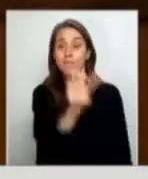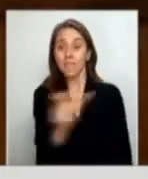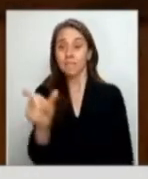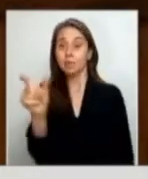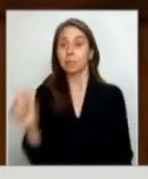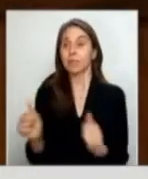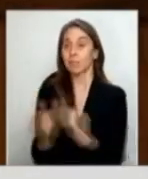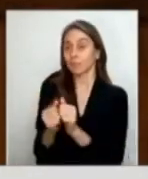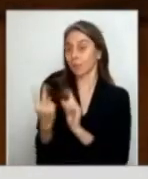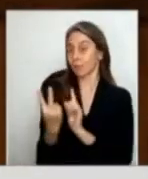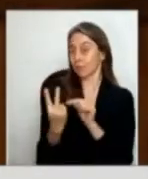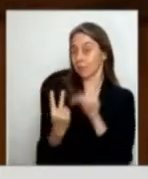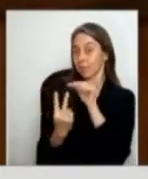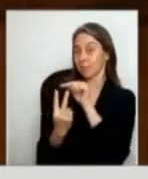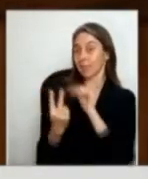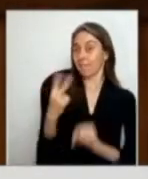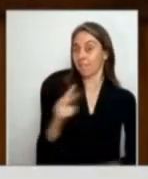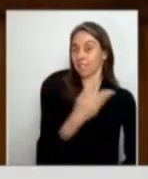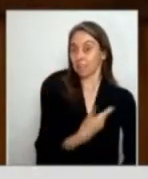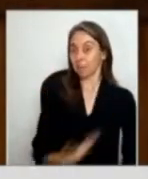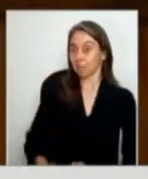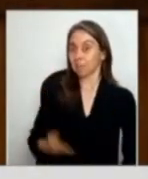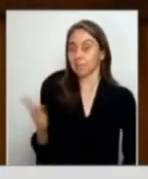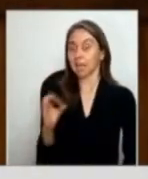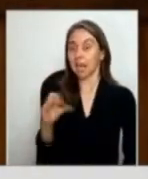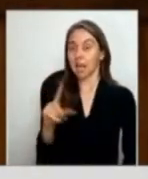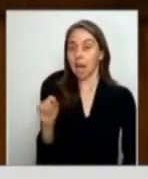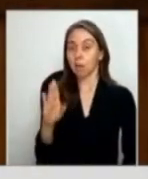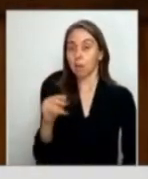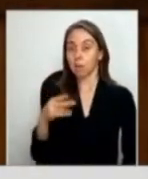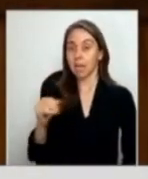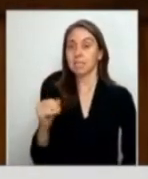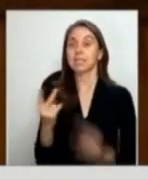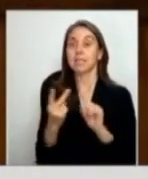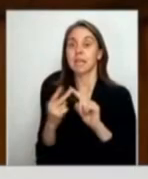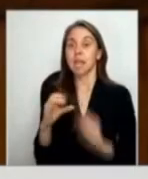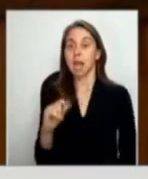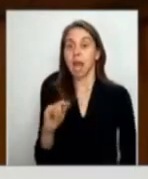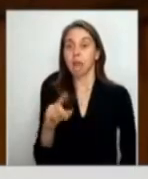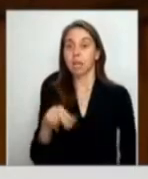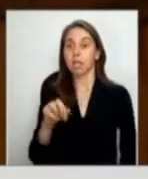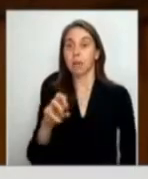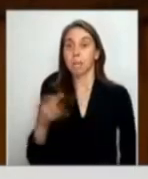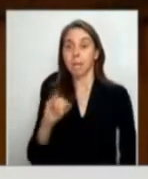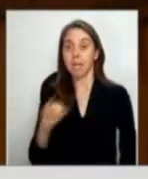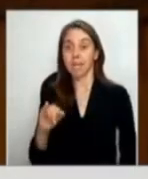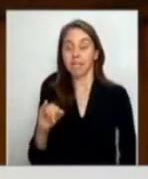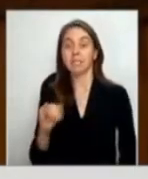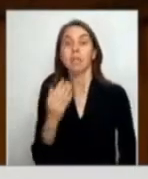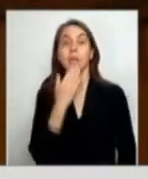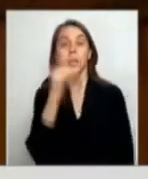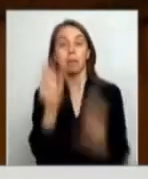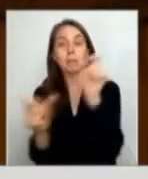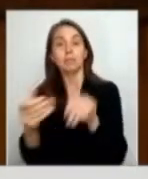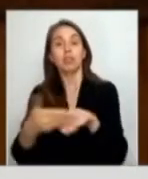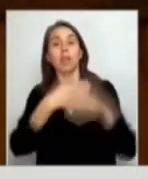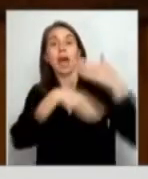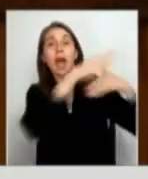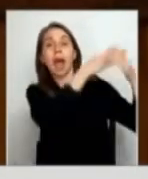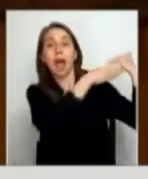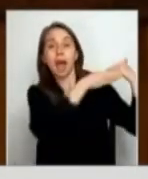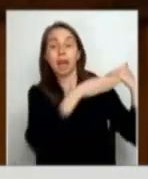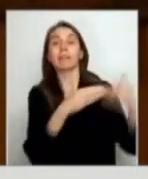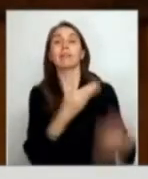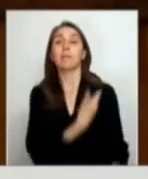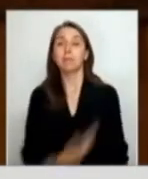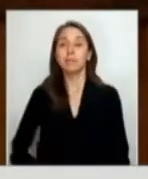en la vicepresidencia, a Carlos Bianchi, a Catalina Pérez, y también a quienes nos antecedieron en esta tarea, a Raúl Soto, a